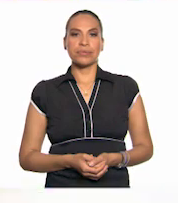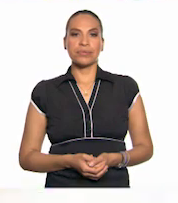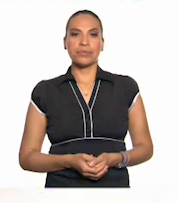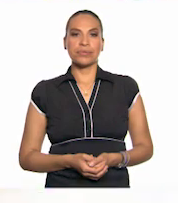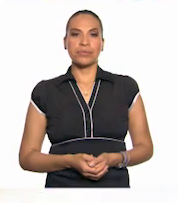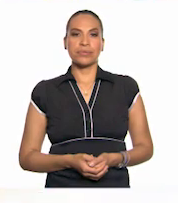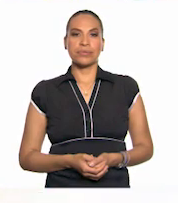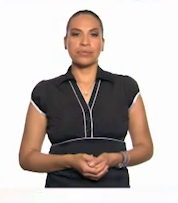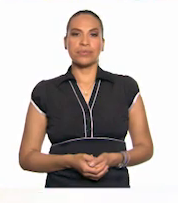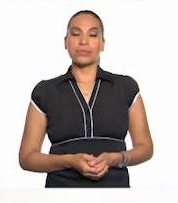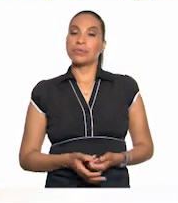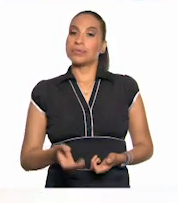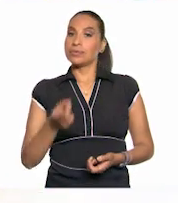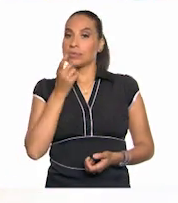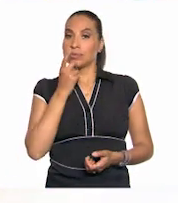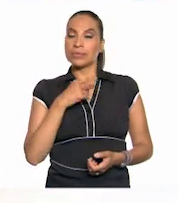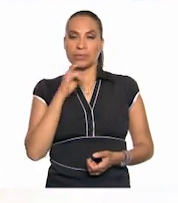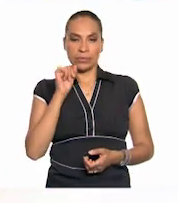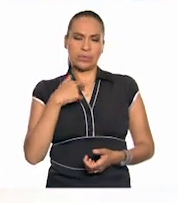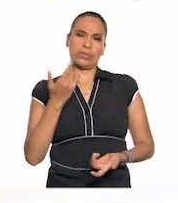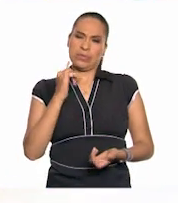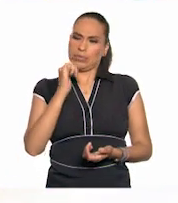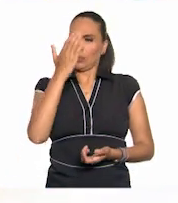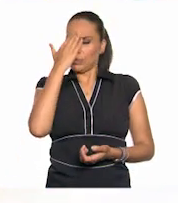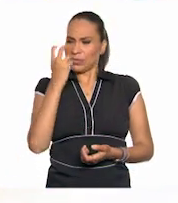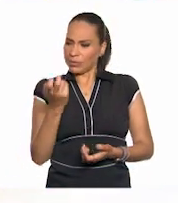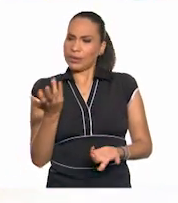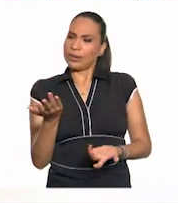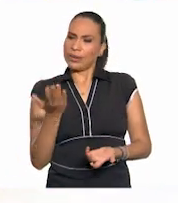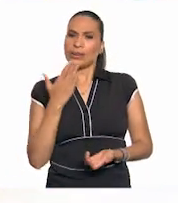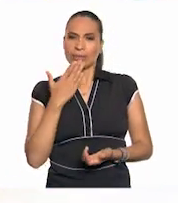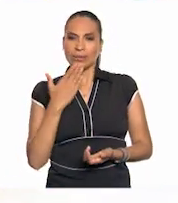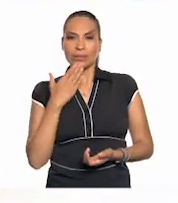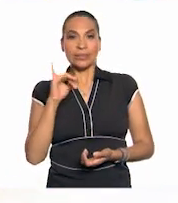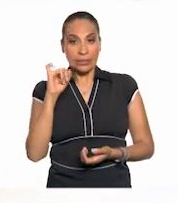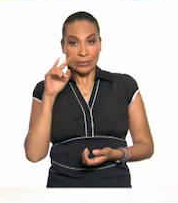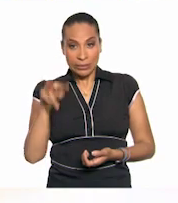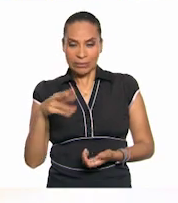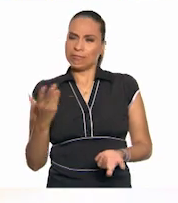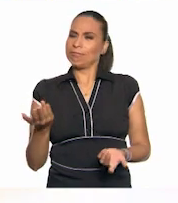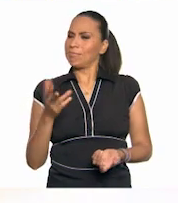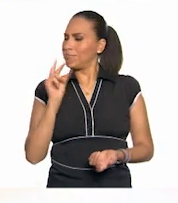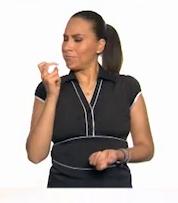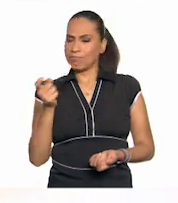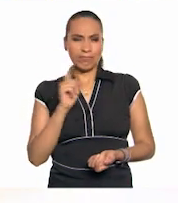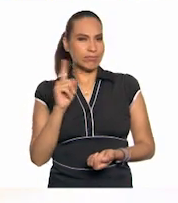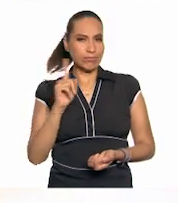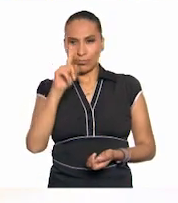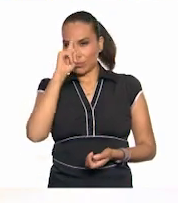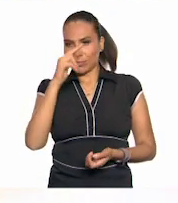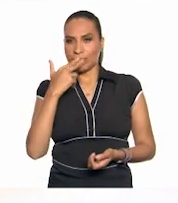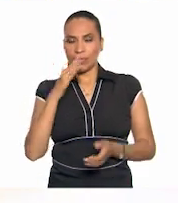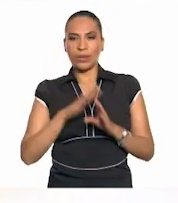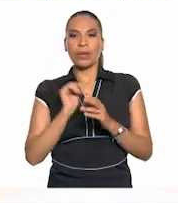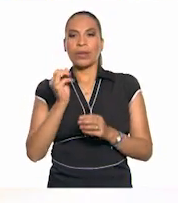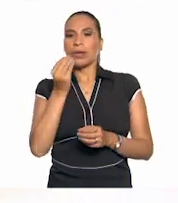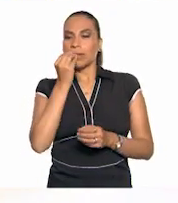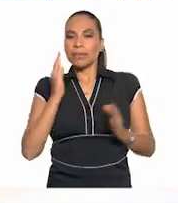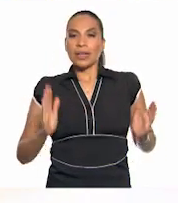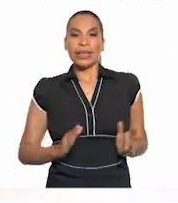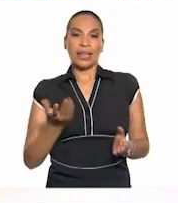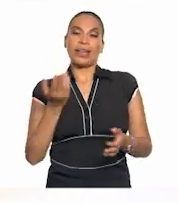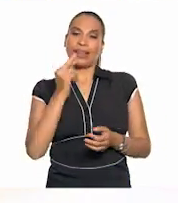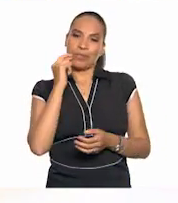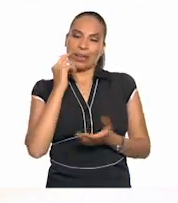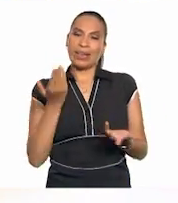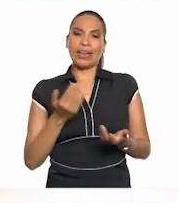¡No me digas! Sí, yo también conozco eso. Ah, sí, sí, sí. Sí, nueces. Te recomiendo una dieta de nueces. Es que...